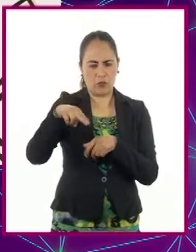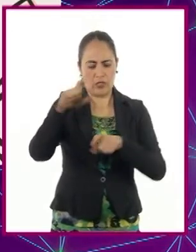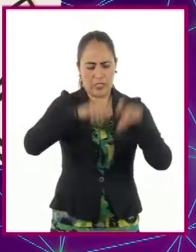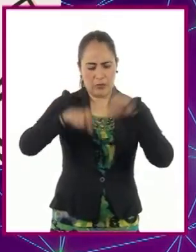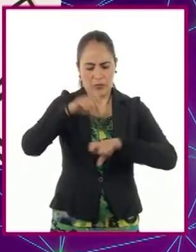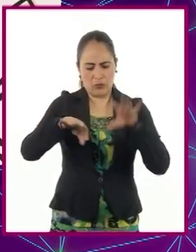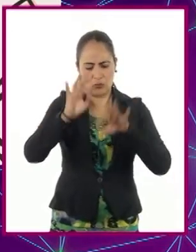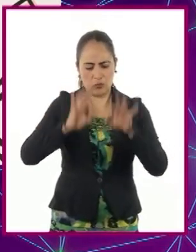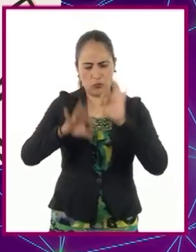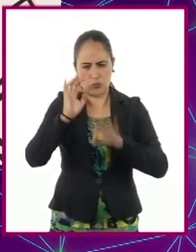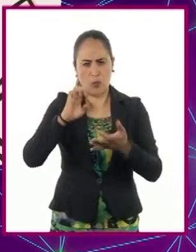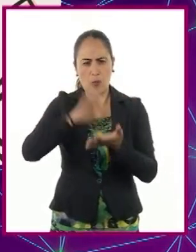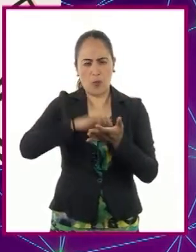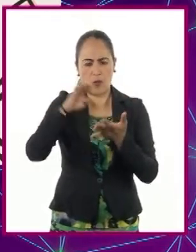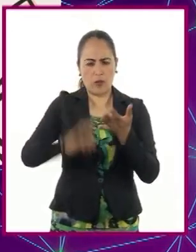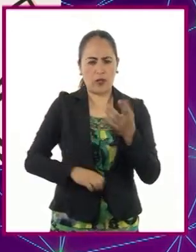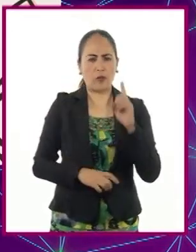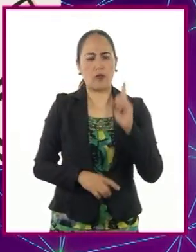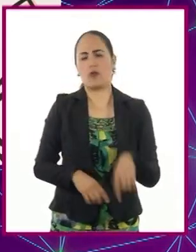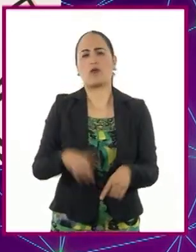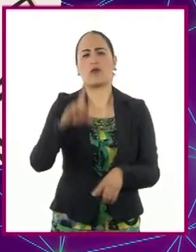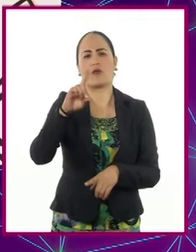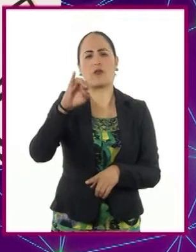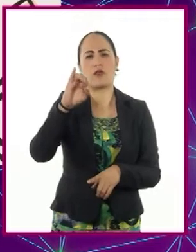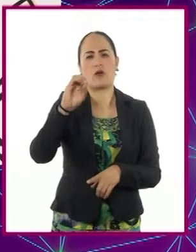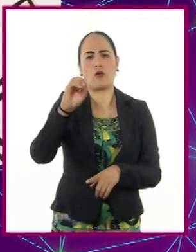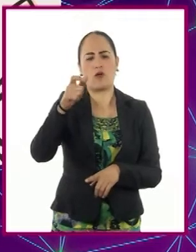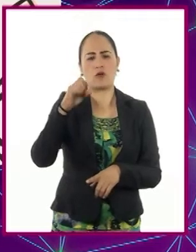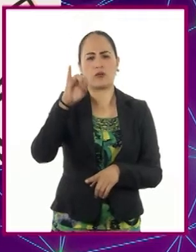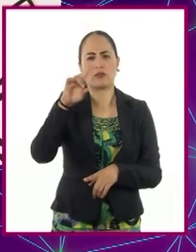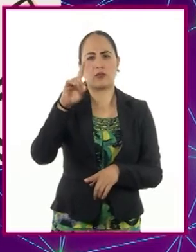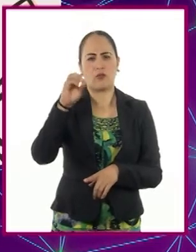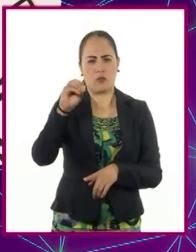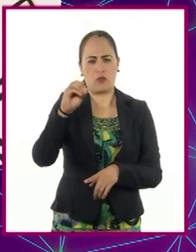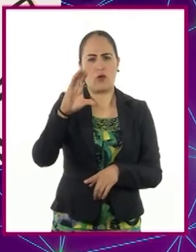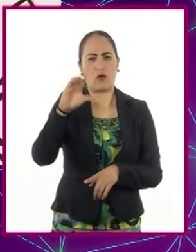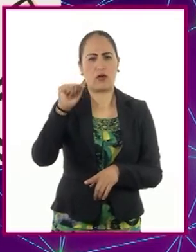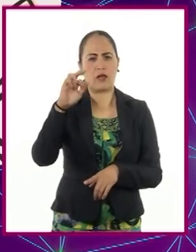como ejemplo la formación de dióxido de carbono, en el que un átomo de carbono